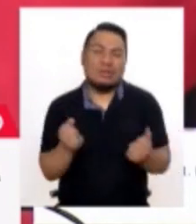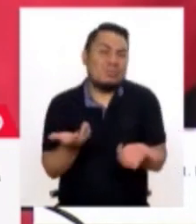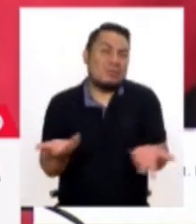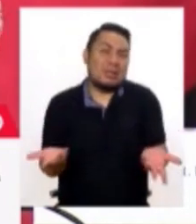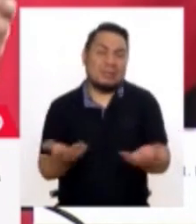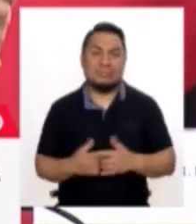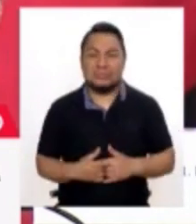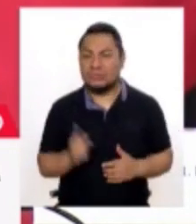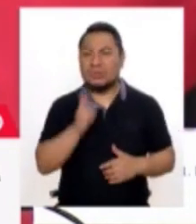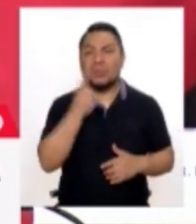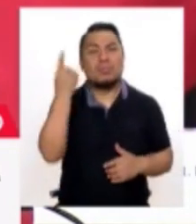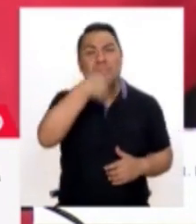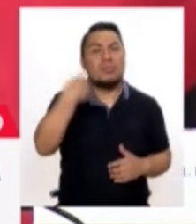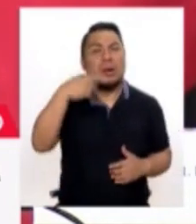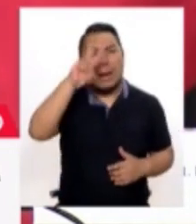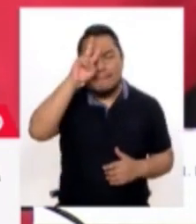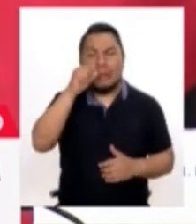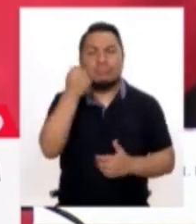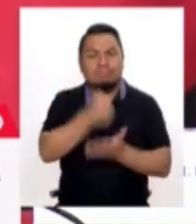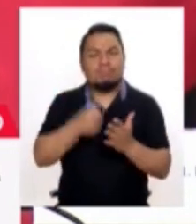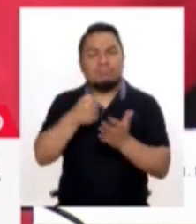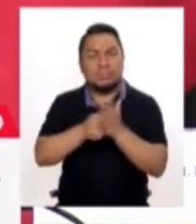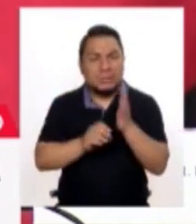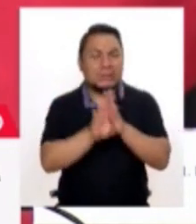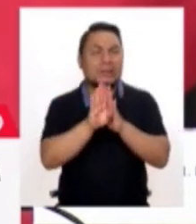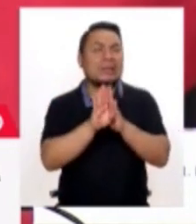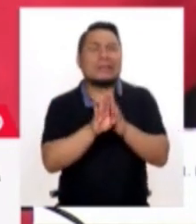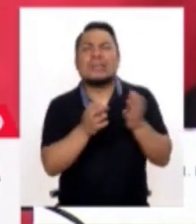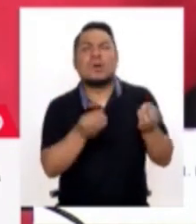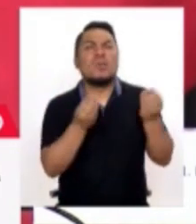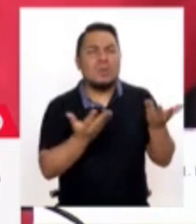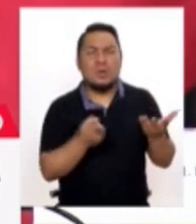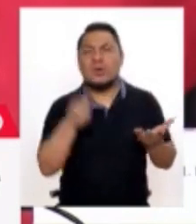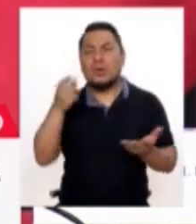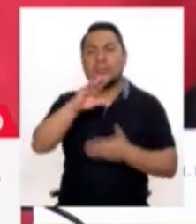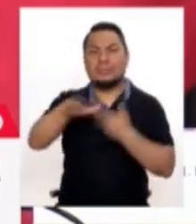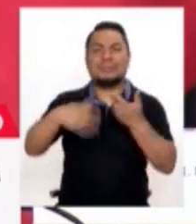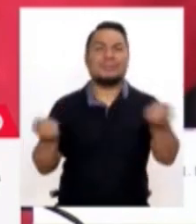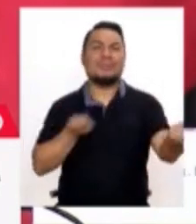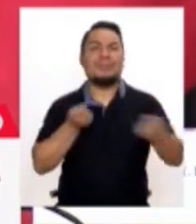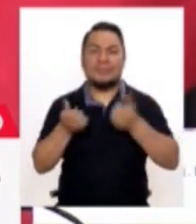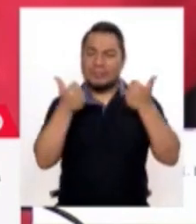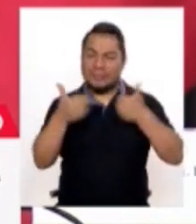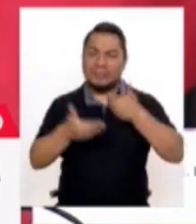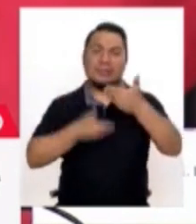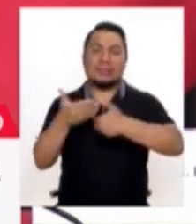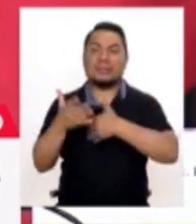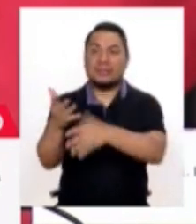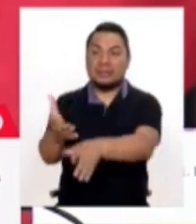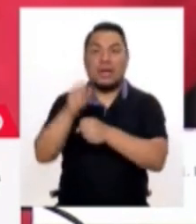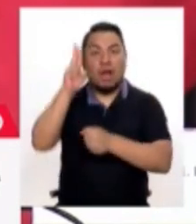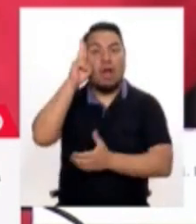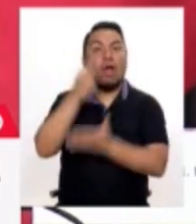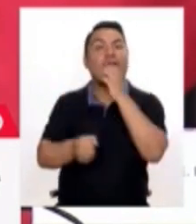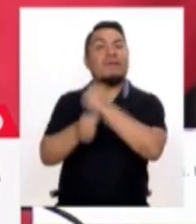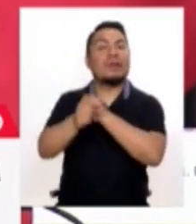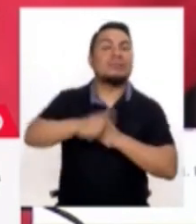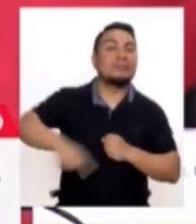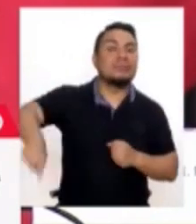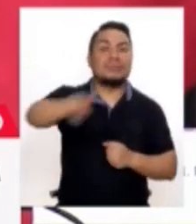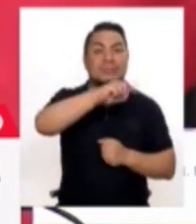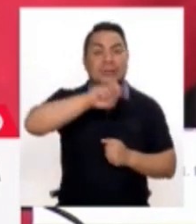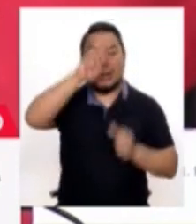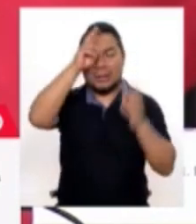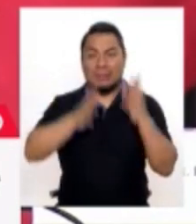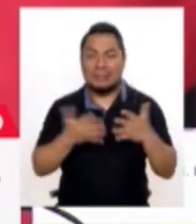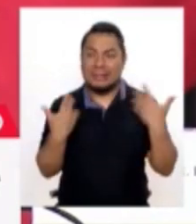podremos reencauzar el país, no podremos asegurar la gobernabilidad ni recuperar la confianza de